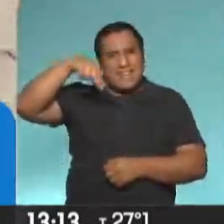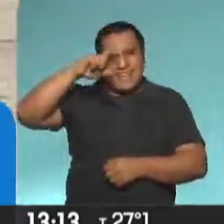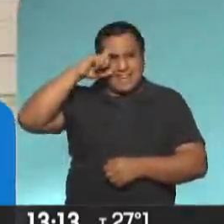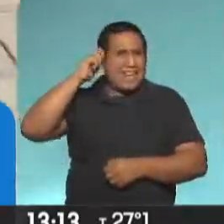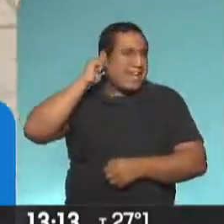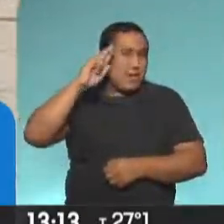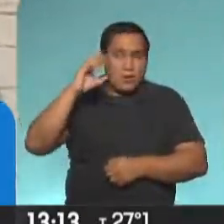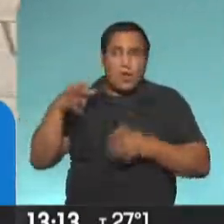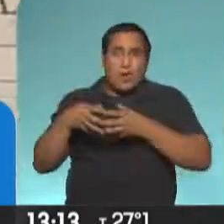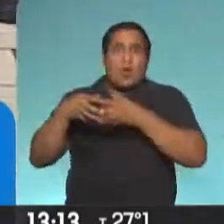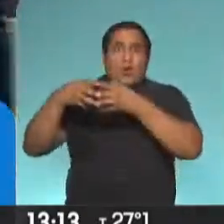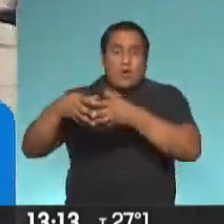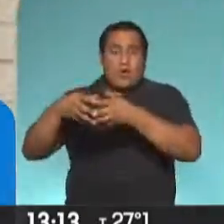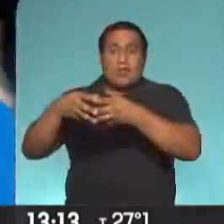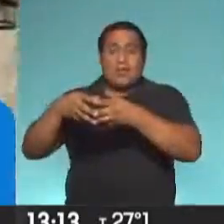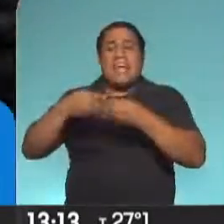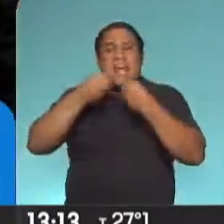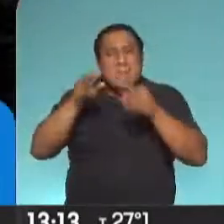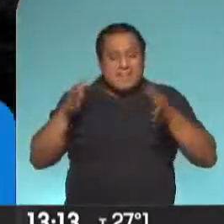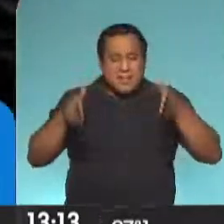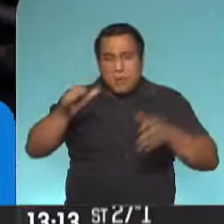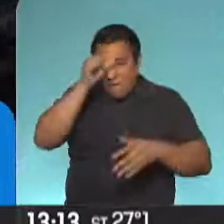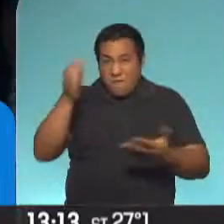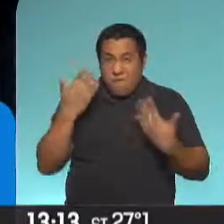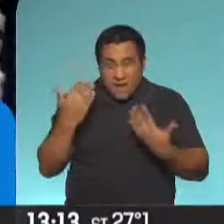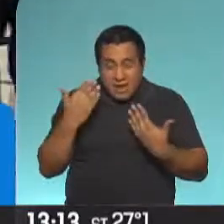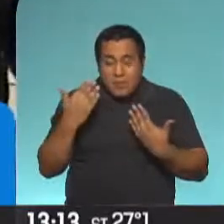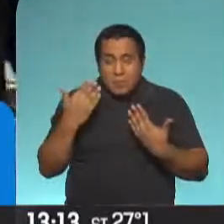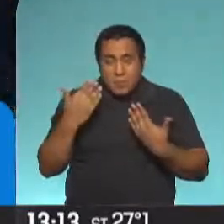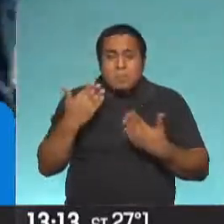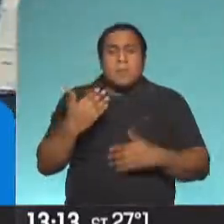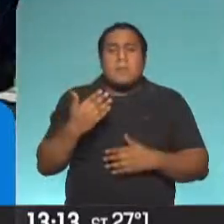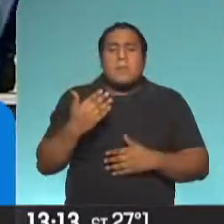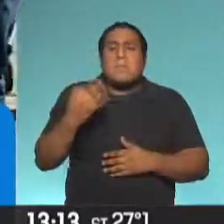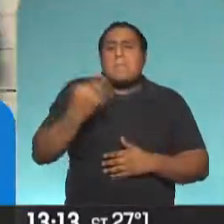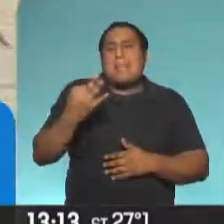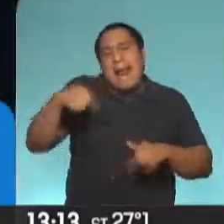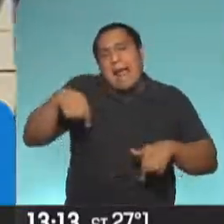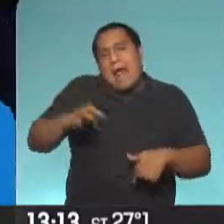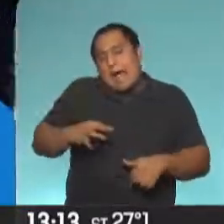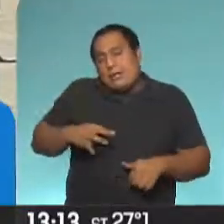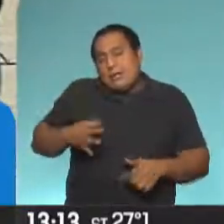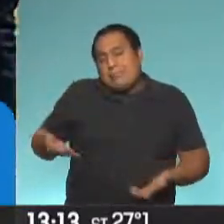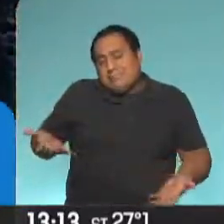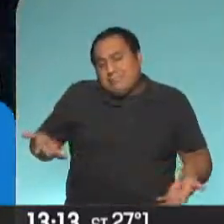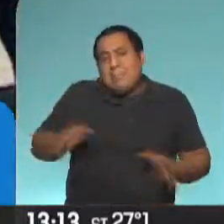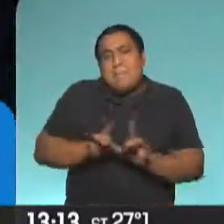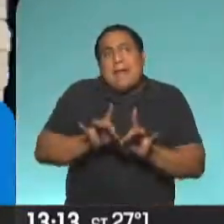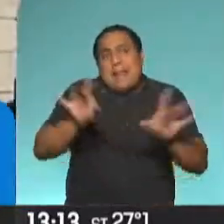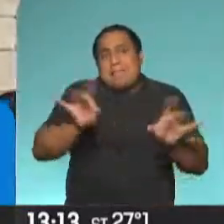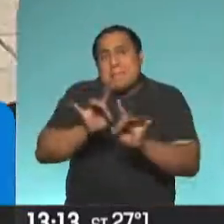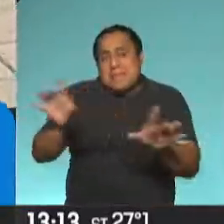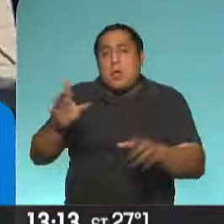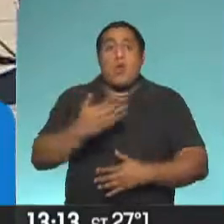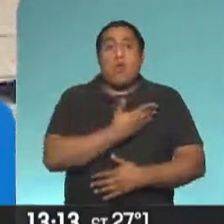Al igual que en cada inicio de temporada de verano y en el marco de la particularidad de este año, al estar atravesada por la pandemia, el